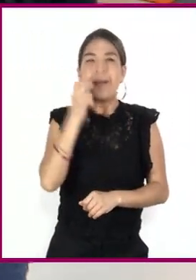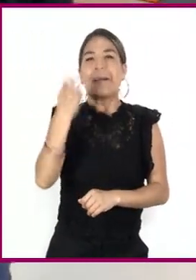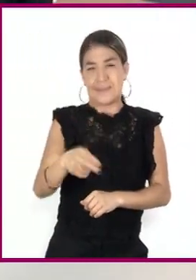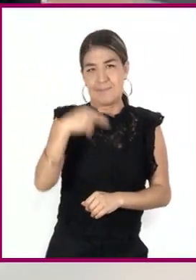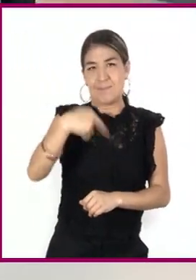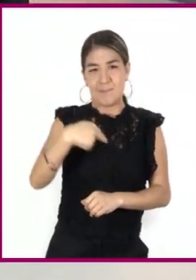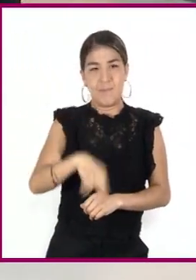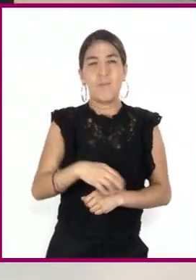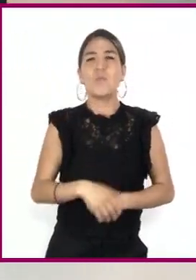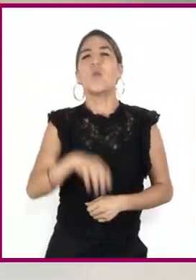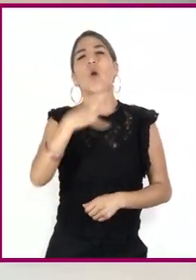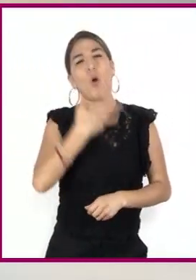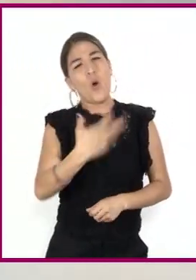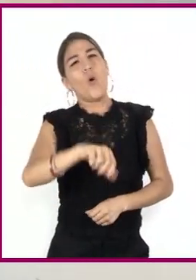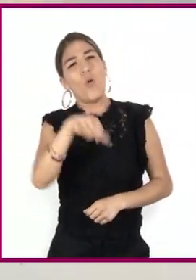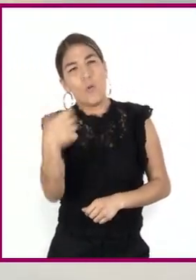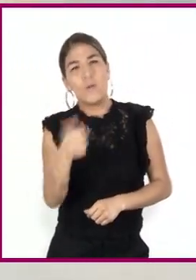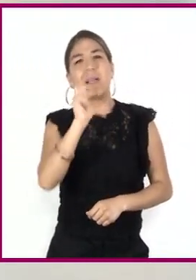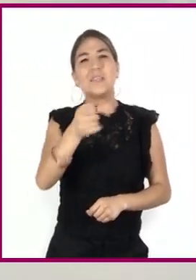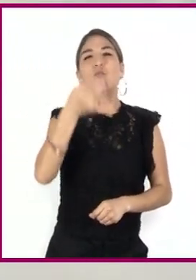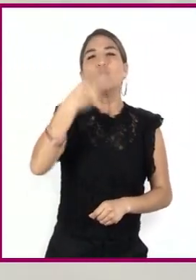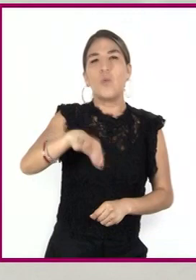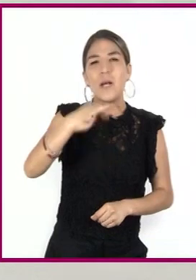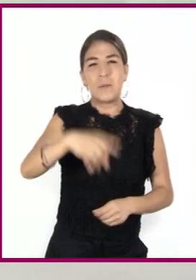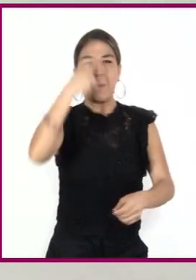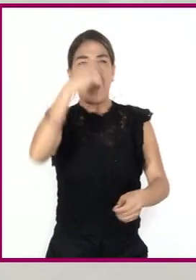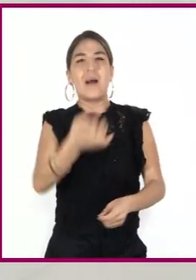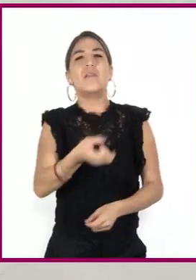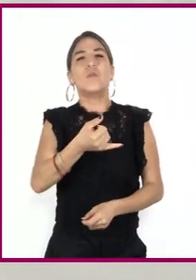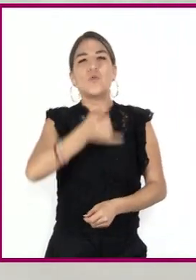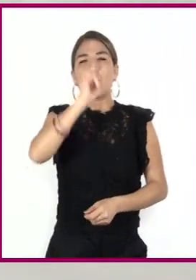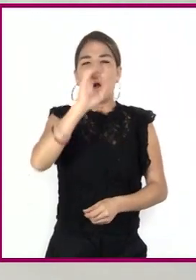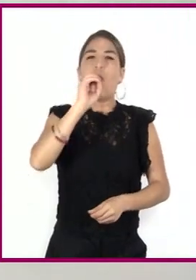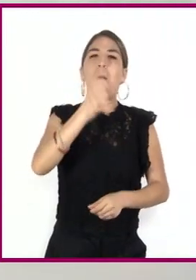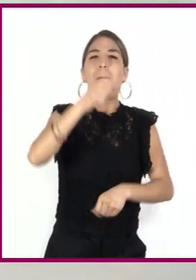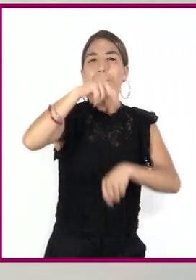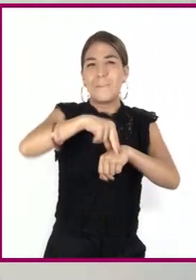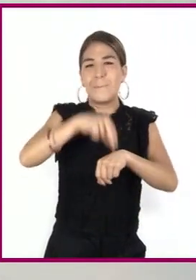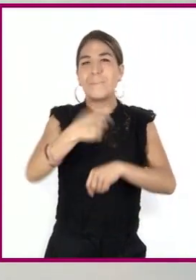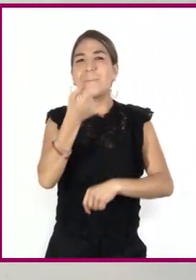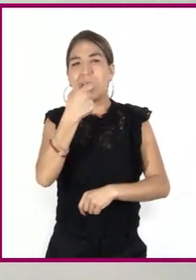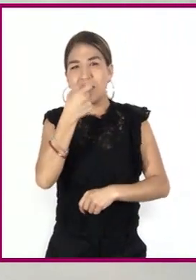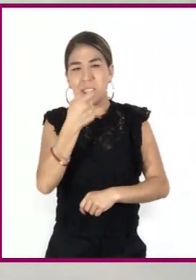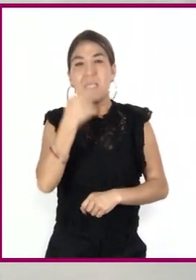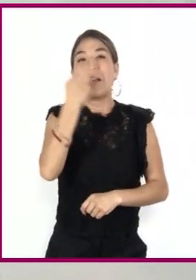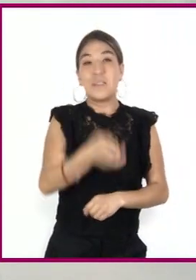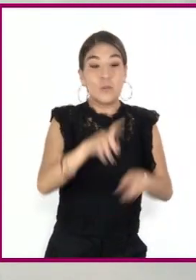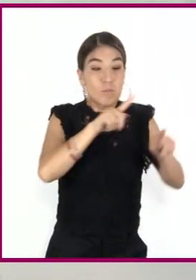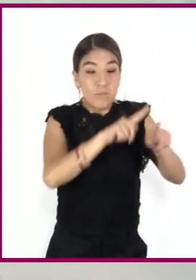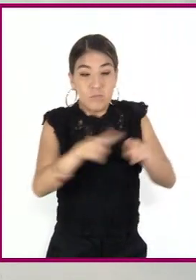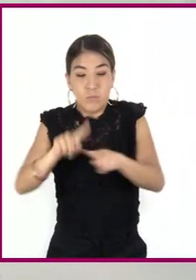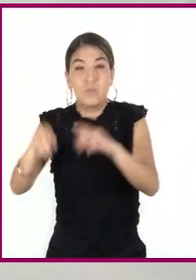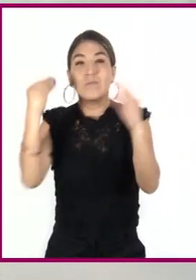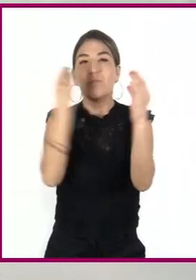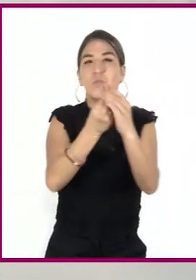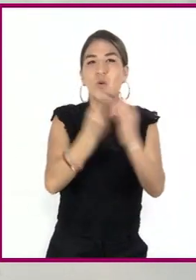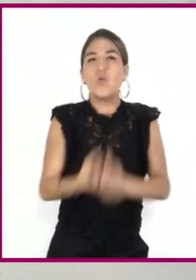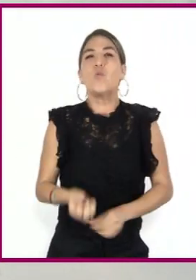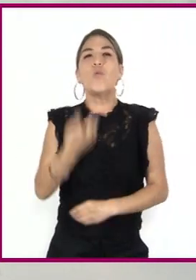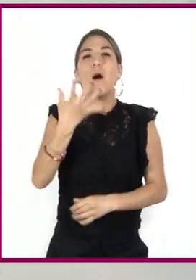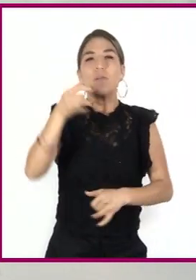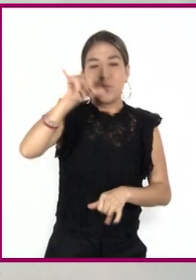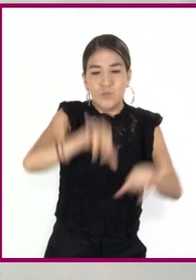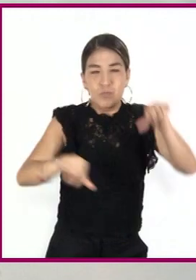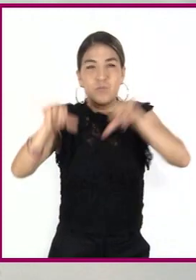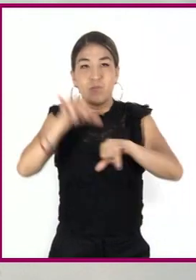caso de los sueros o medicamentos, en que es necesario conocer cantidades de cada uno de los elementos de la disolución. La proporción